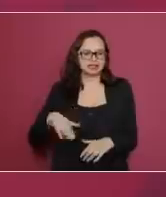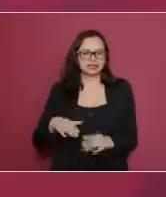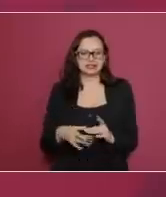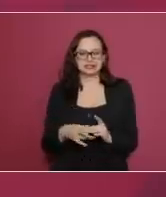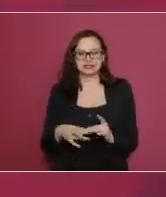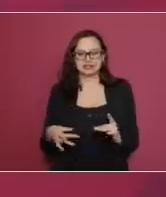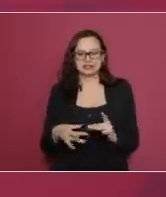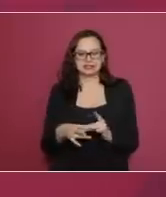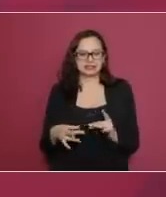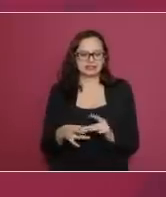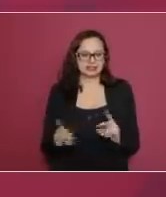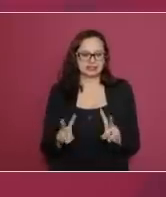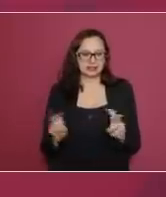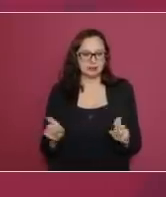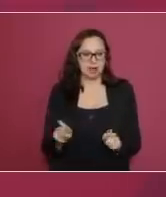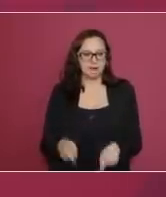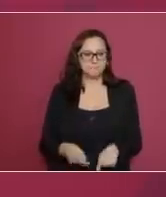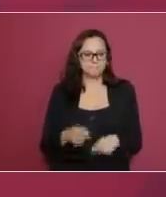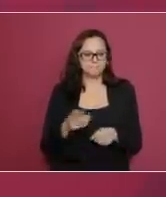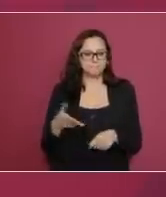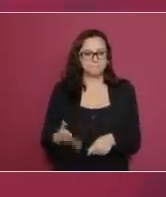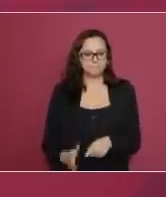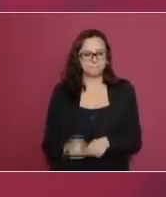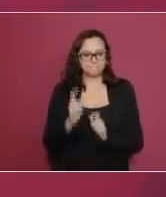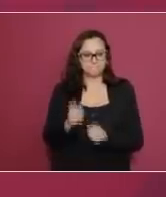Pusieron de moda una frase, ¿no?